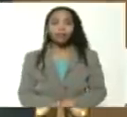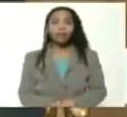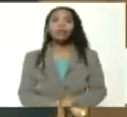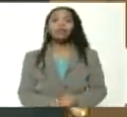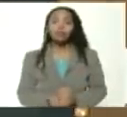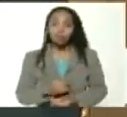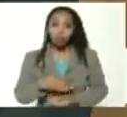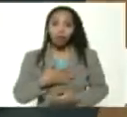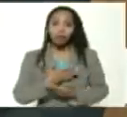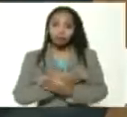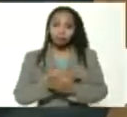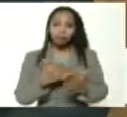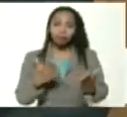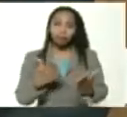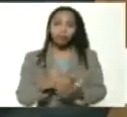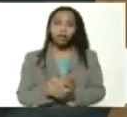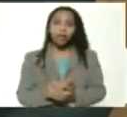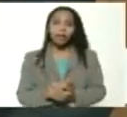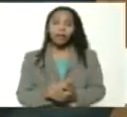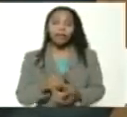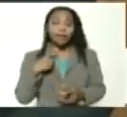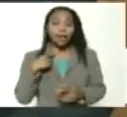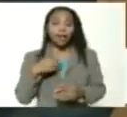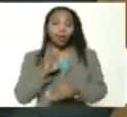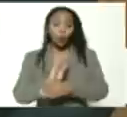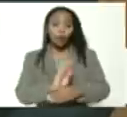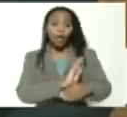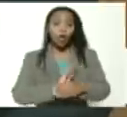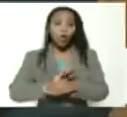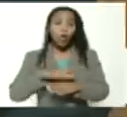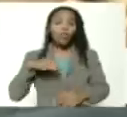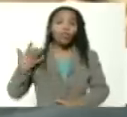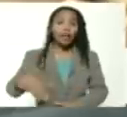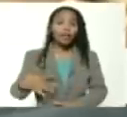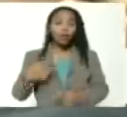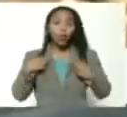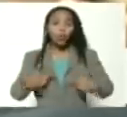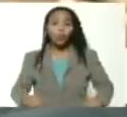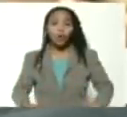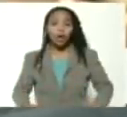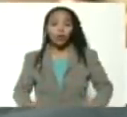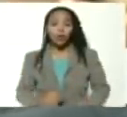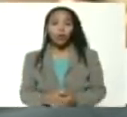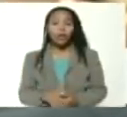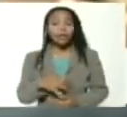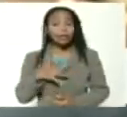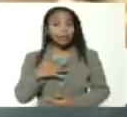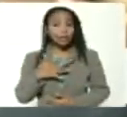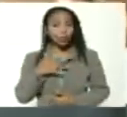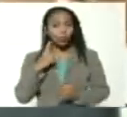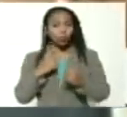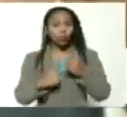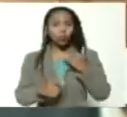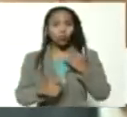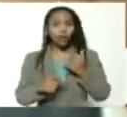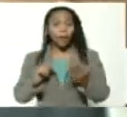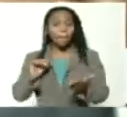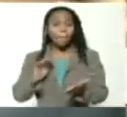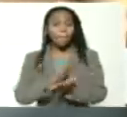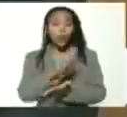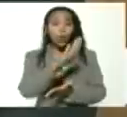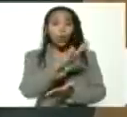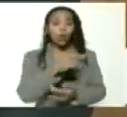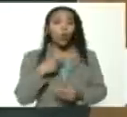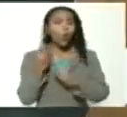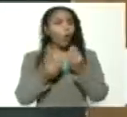garante de la preeminencia de los derechos humanos y del sentido último que tiene que impulsarnos, como lo